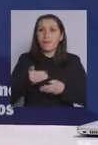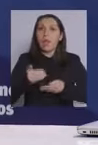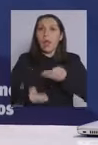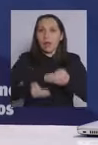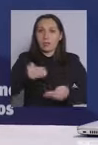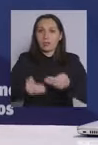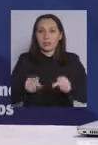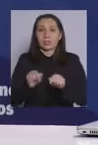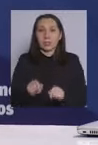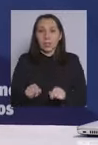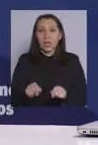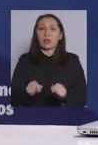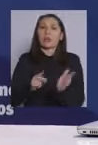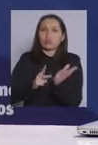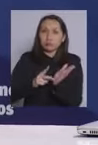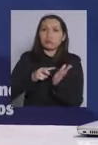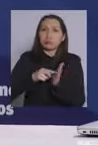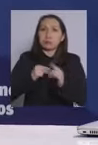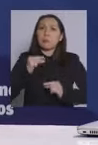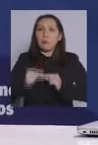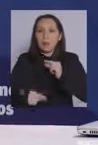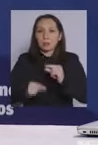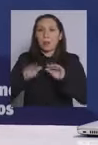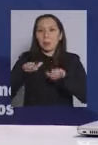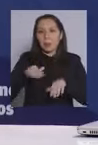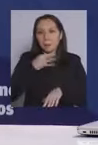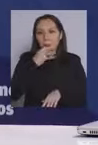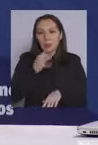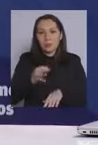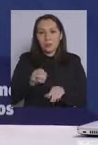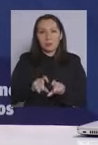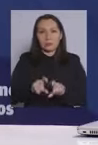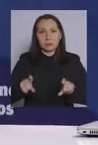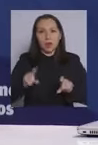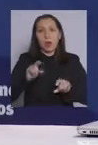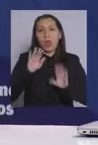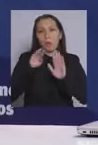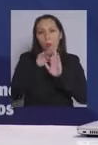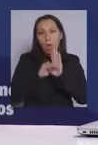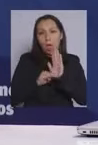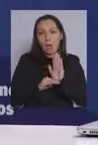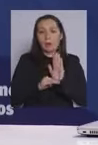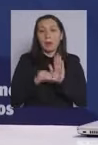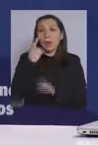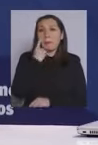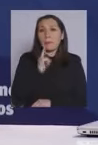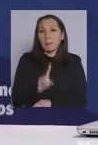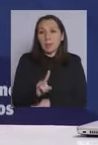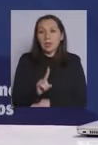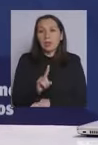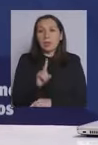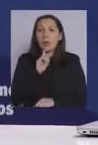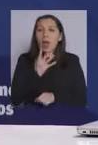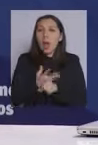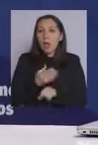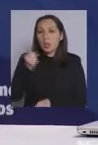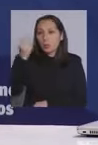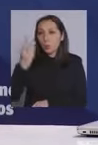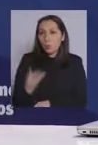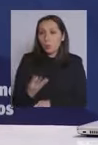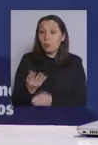avanzando, avanzando paso a paso, como dice nuestro programa, pero teniendo